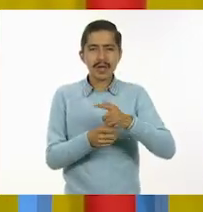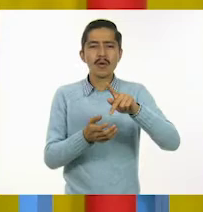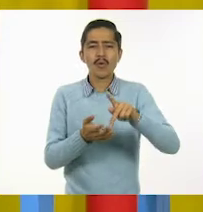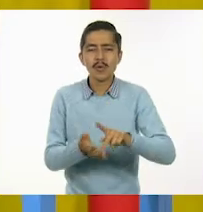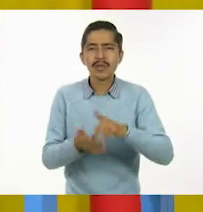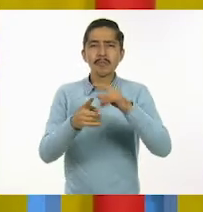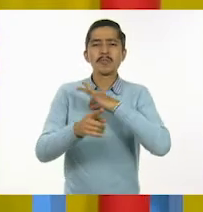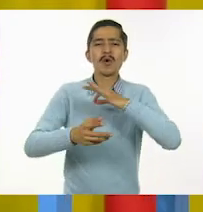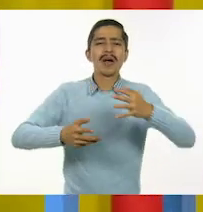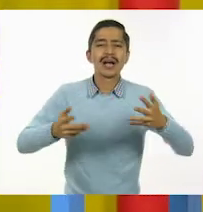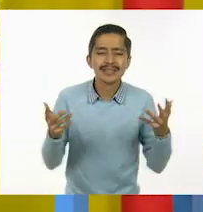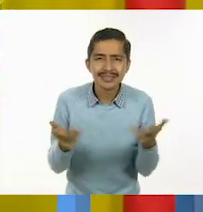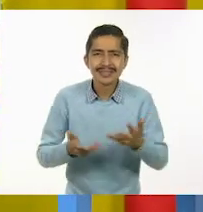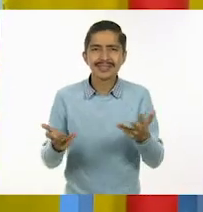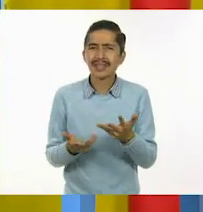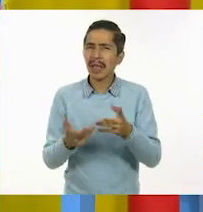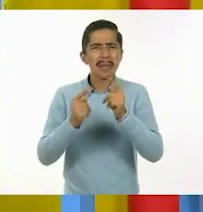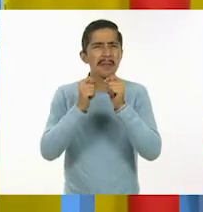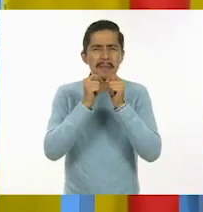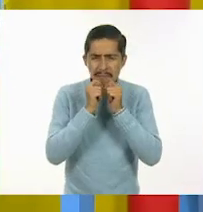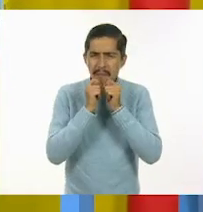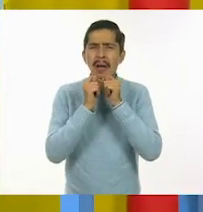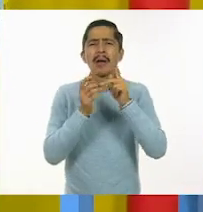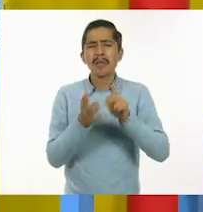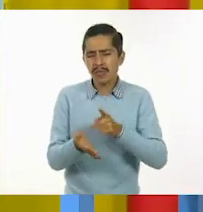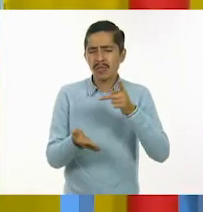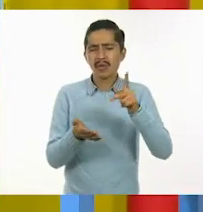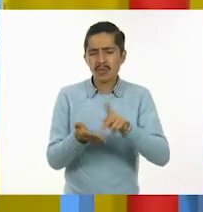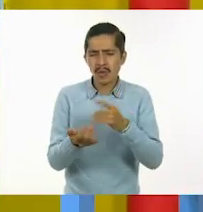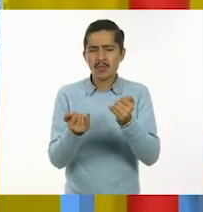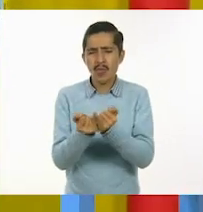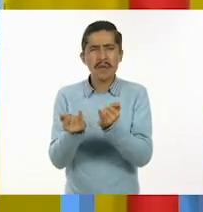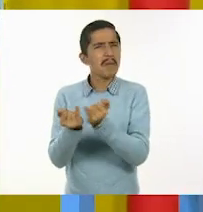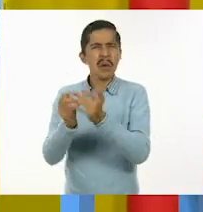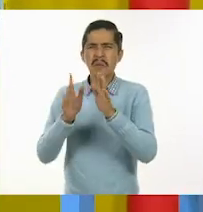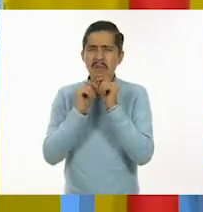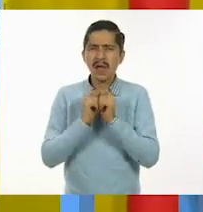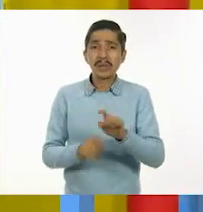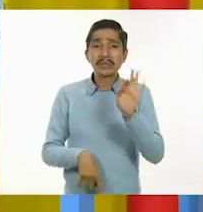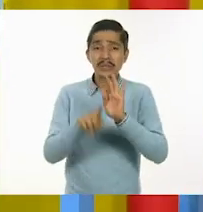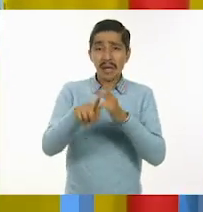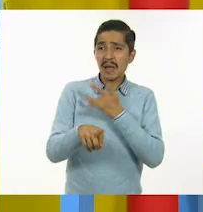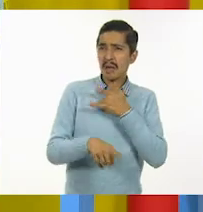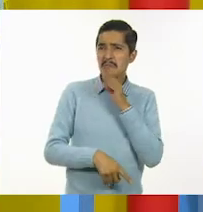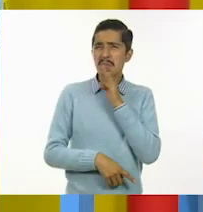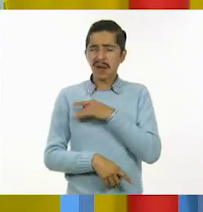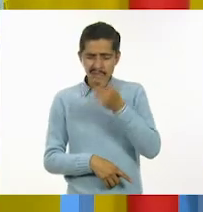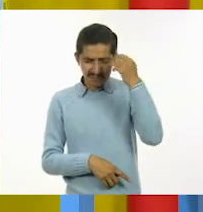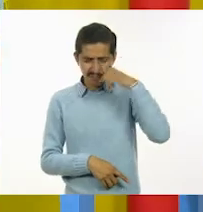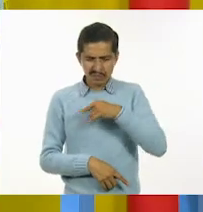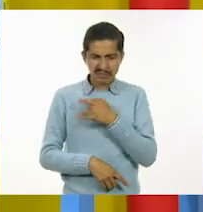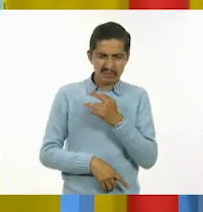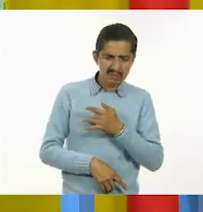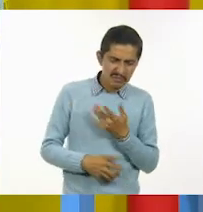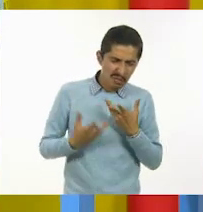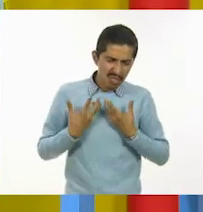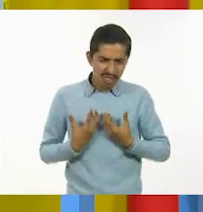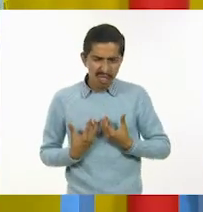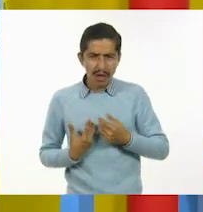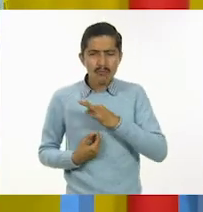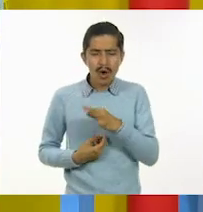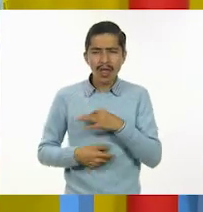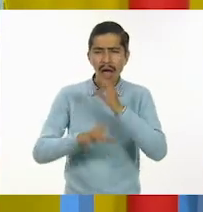repetirlo cuantas veces sea necesario. Cuando no me sienta tan bien, pues puedo cantar,